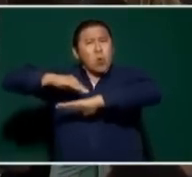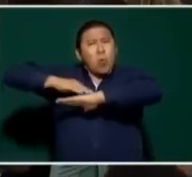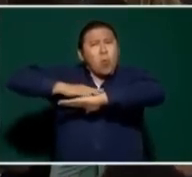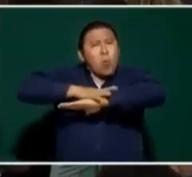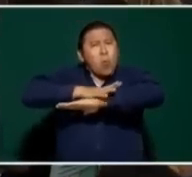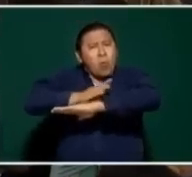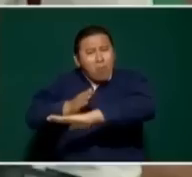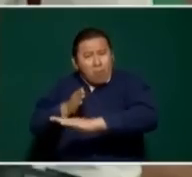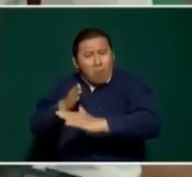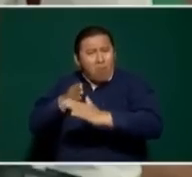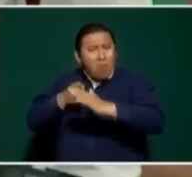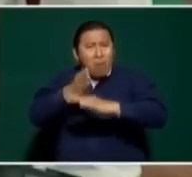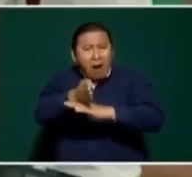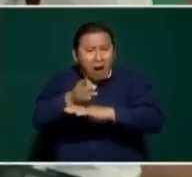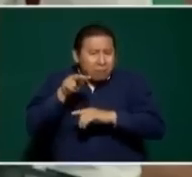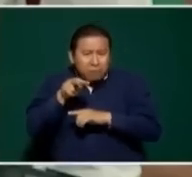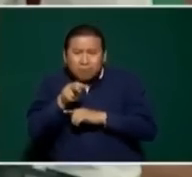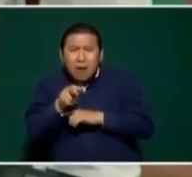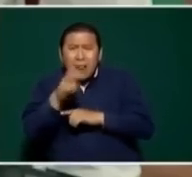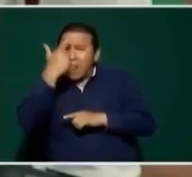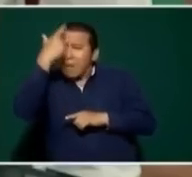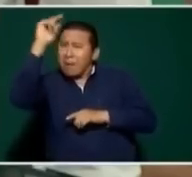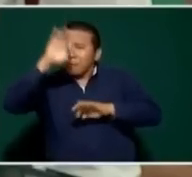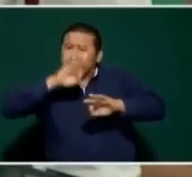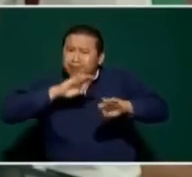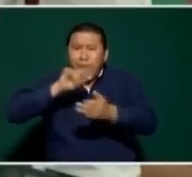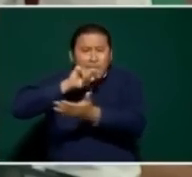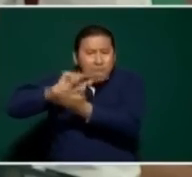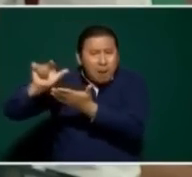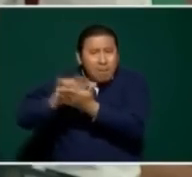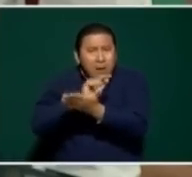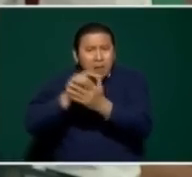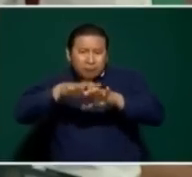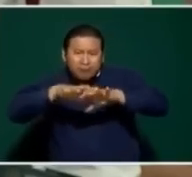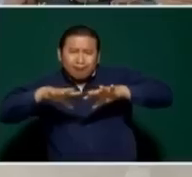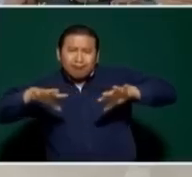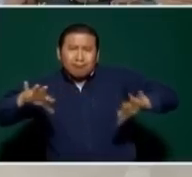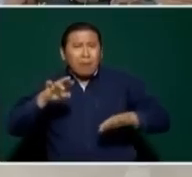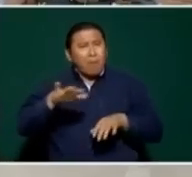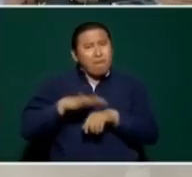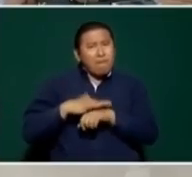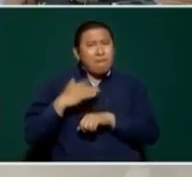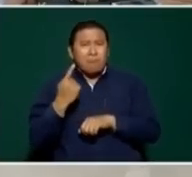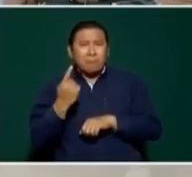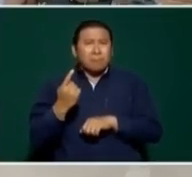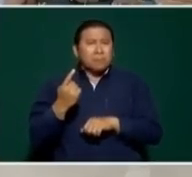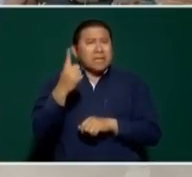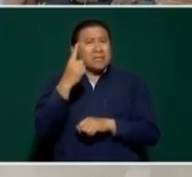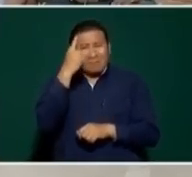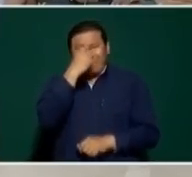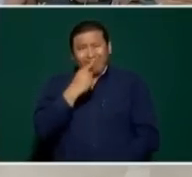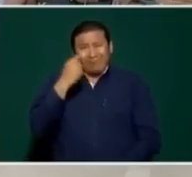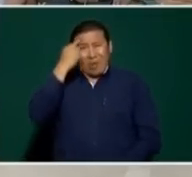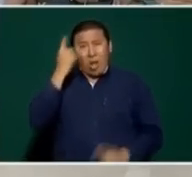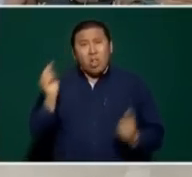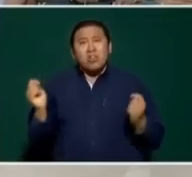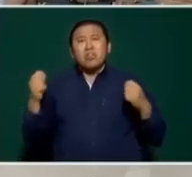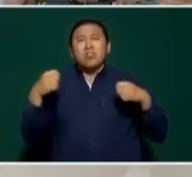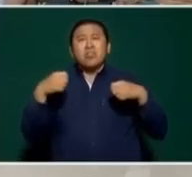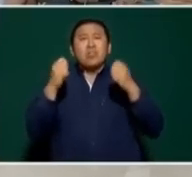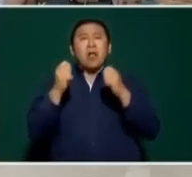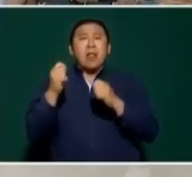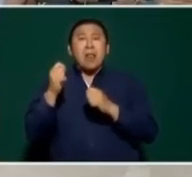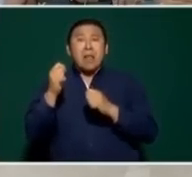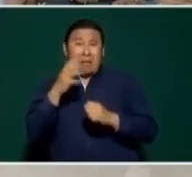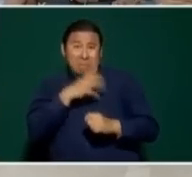playa, va a encontrar ya a la Marina laborando y limpiando el sargazo, porque hace unas horas en Tulum decían que la